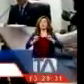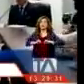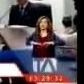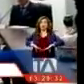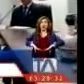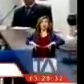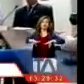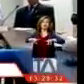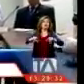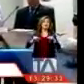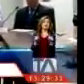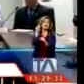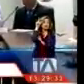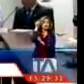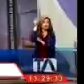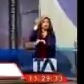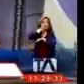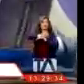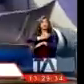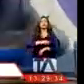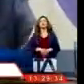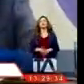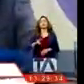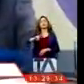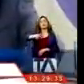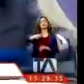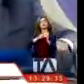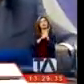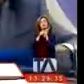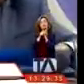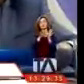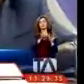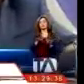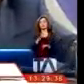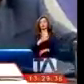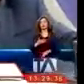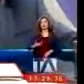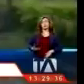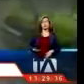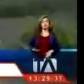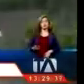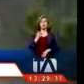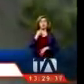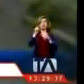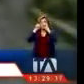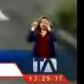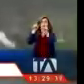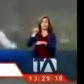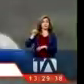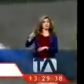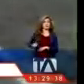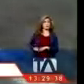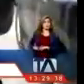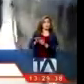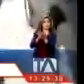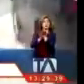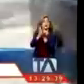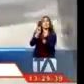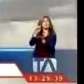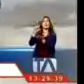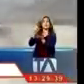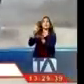de corrupción en el gobierno anterior. El viceministro de la Secretaría del Presidente señaló que una empresa china establecida en el Cantón Milagro